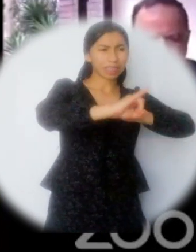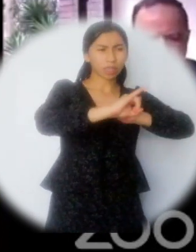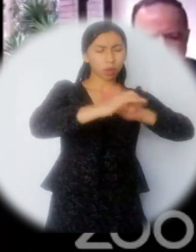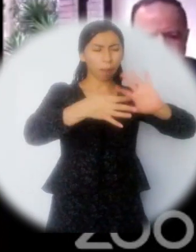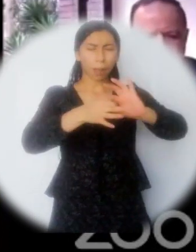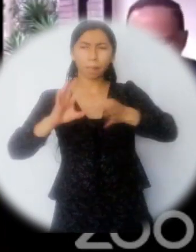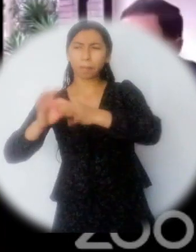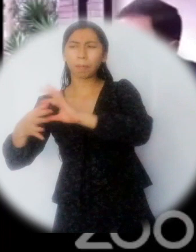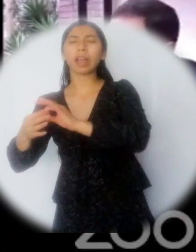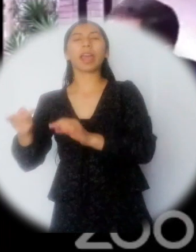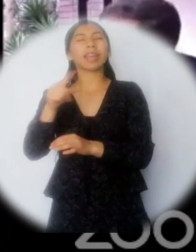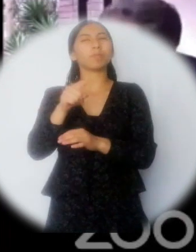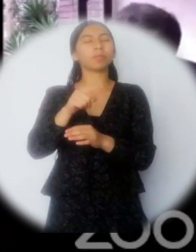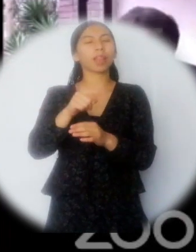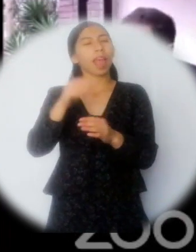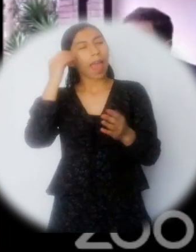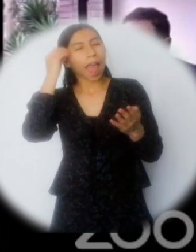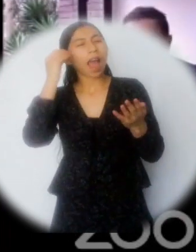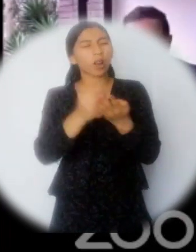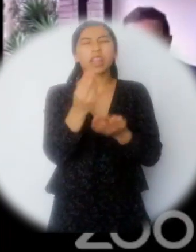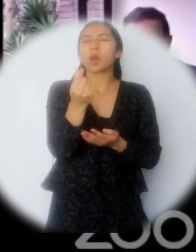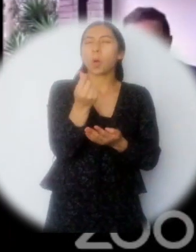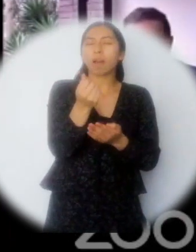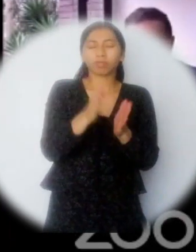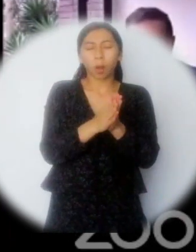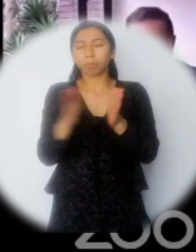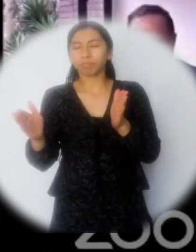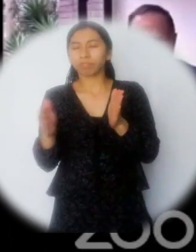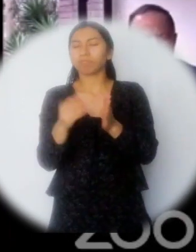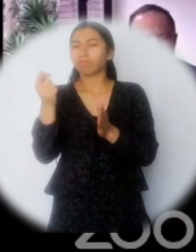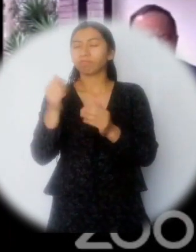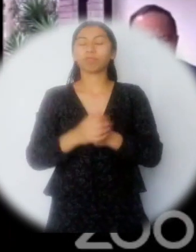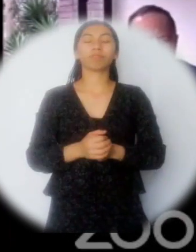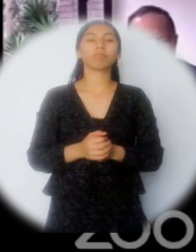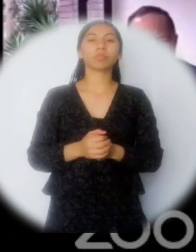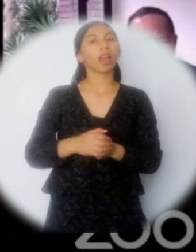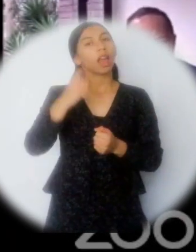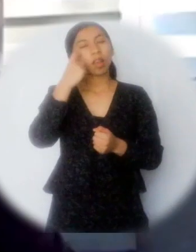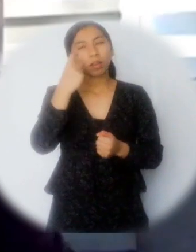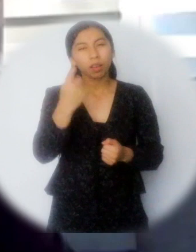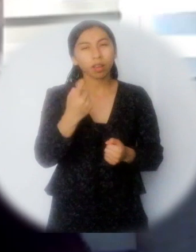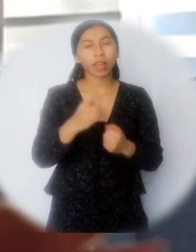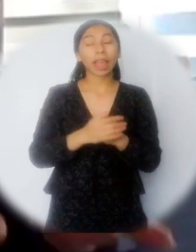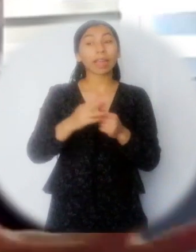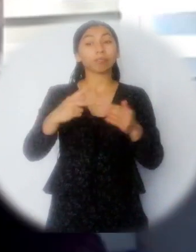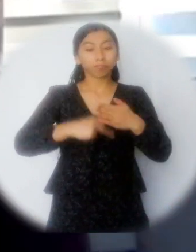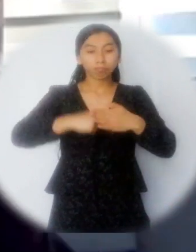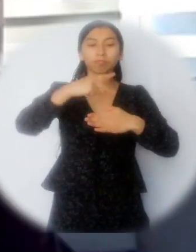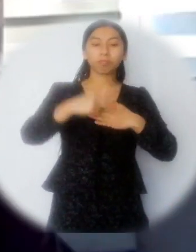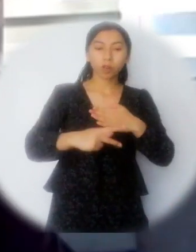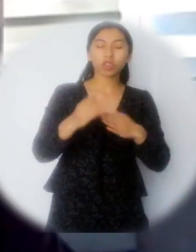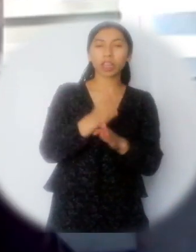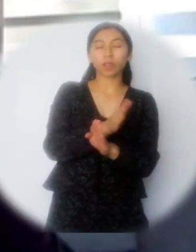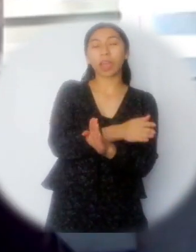establecer el costo que tendrá esta prórroga. Igualmente se refirió a una iniciativa que busca garantizar recursos. Lo que buscábamos era que este proyecto, que ya venía